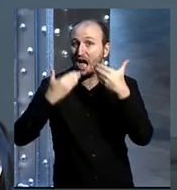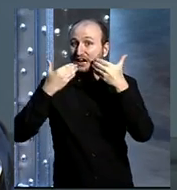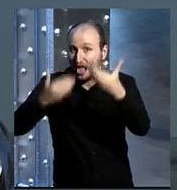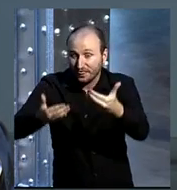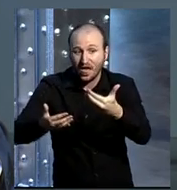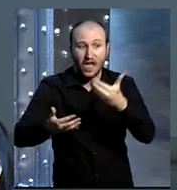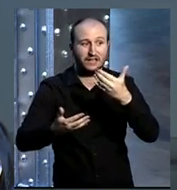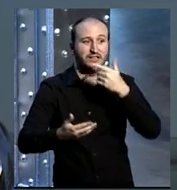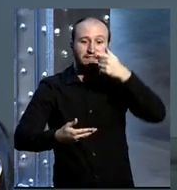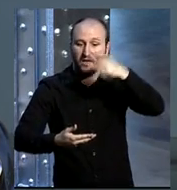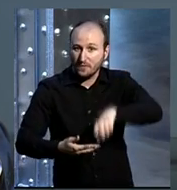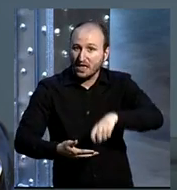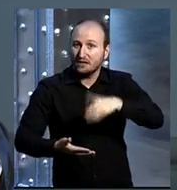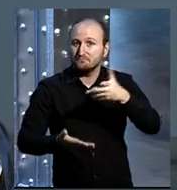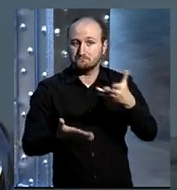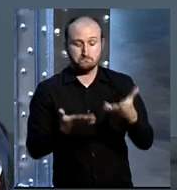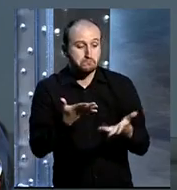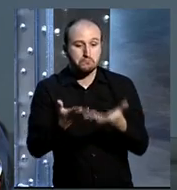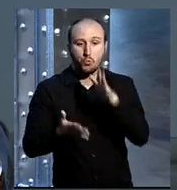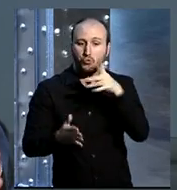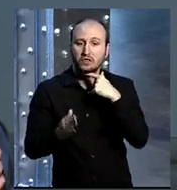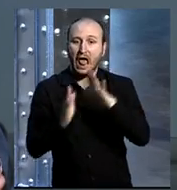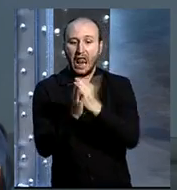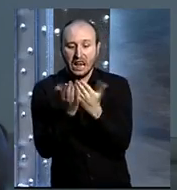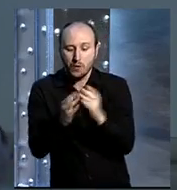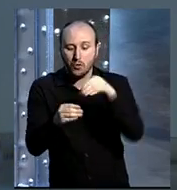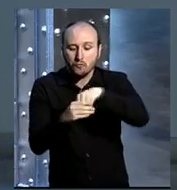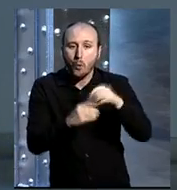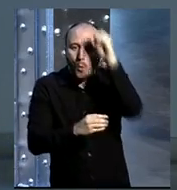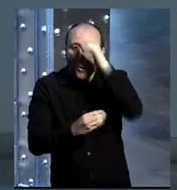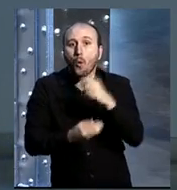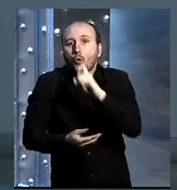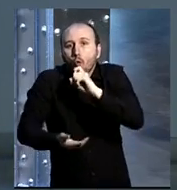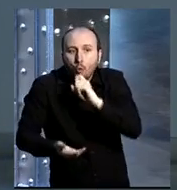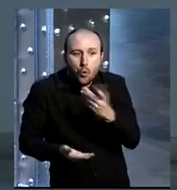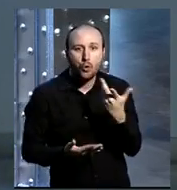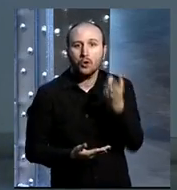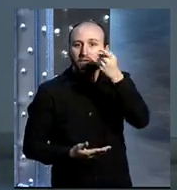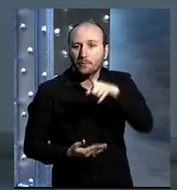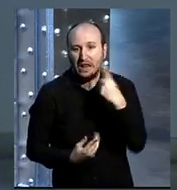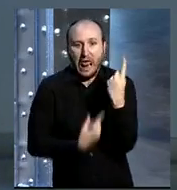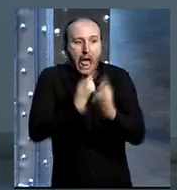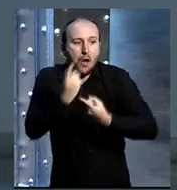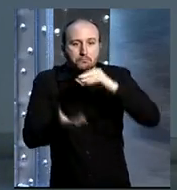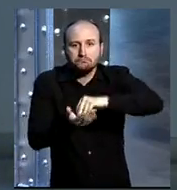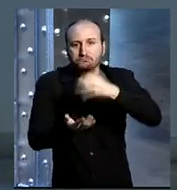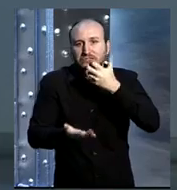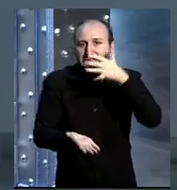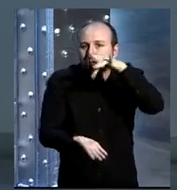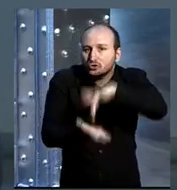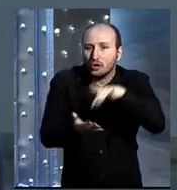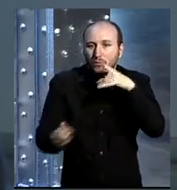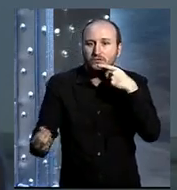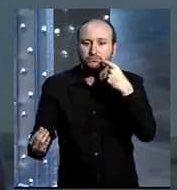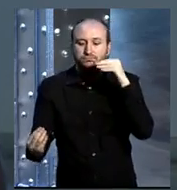poco cómo ha sido concebida la obra y, bueno, pues inevitablemente algunas conclusiones, aunque lo más relevante